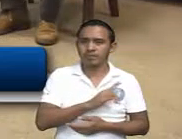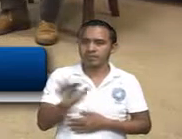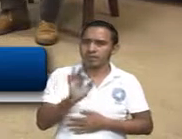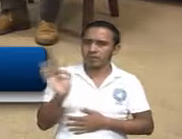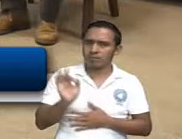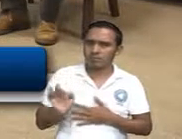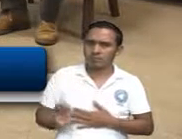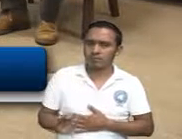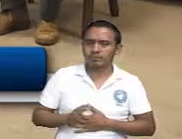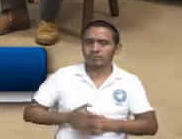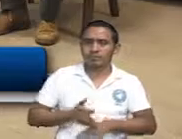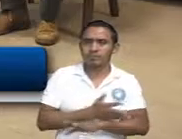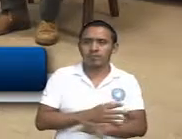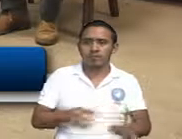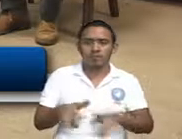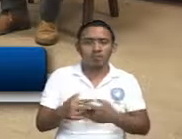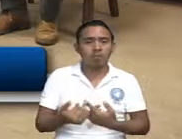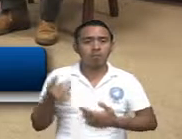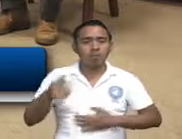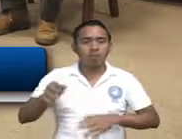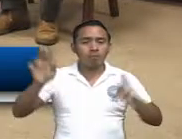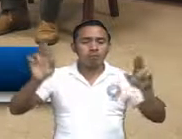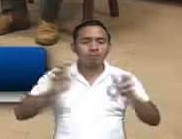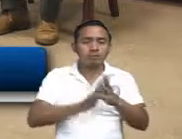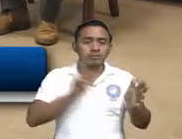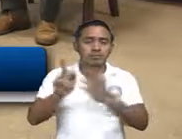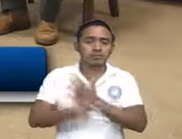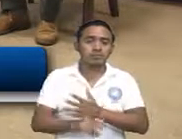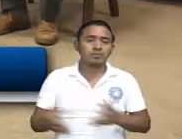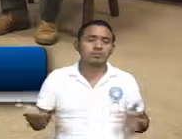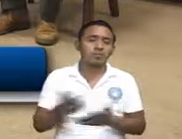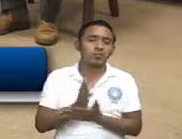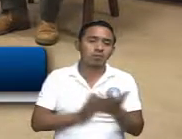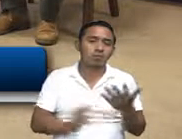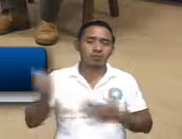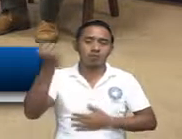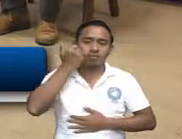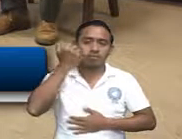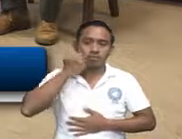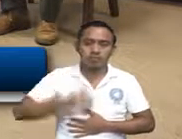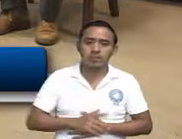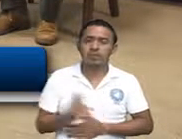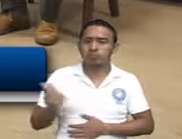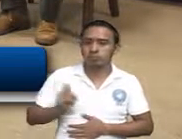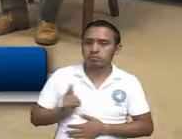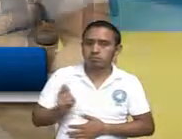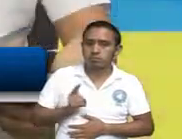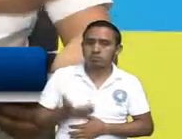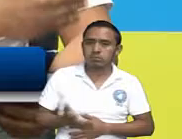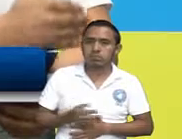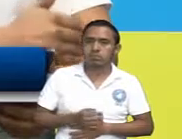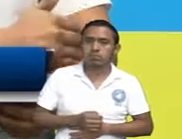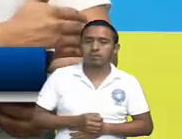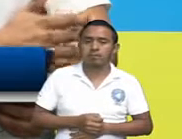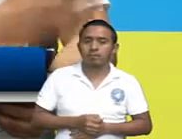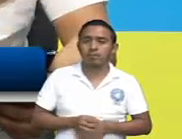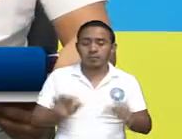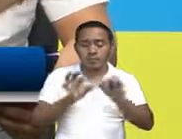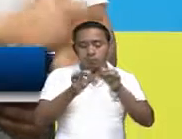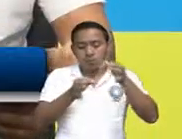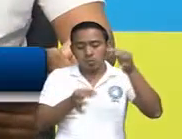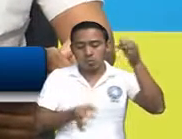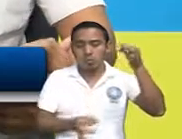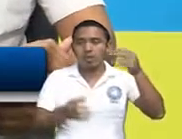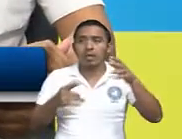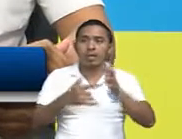me hablaba antes de entrar de lleno al programa, sobre ciertos padecimientos que llevan también a las varices esofágicas. Por